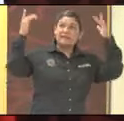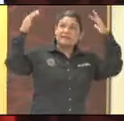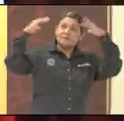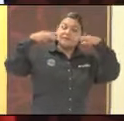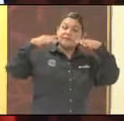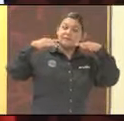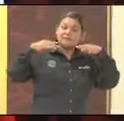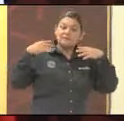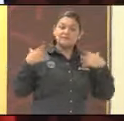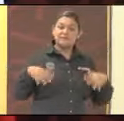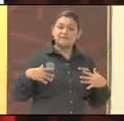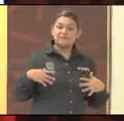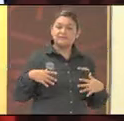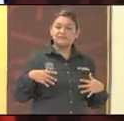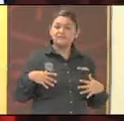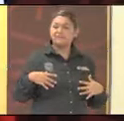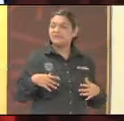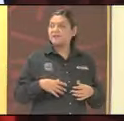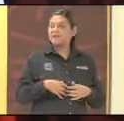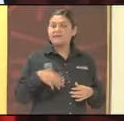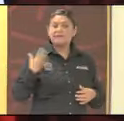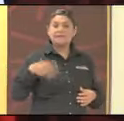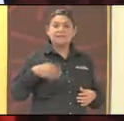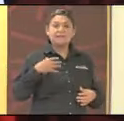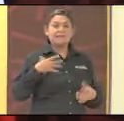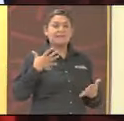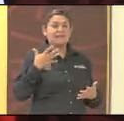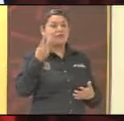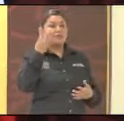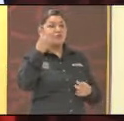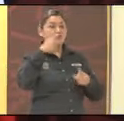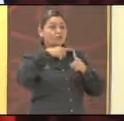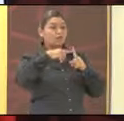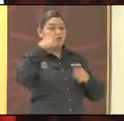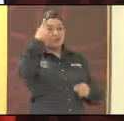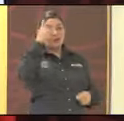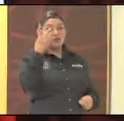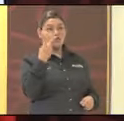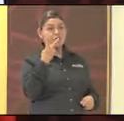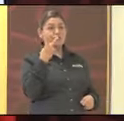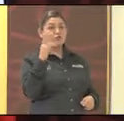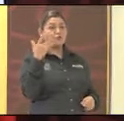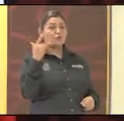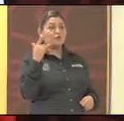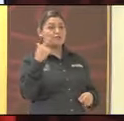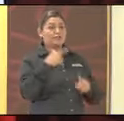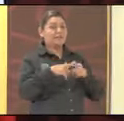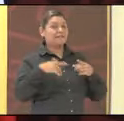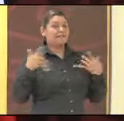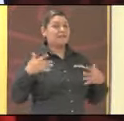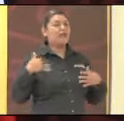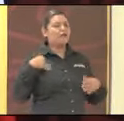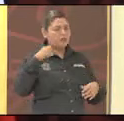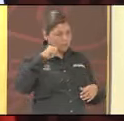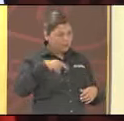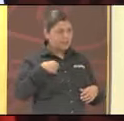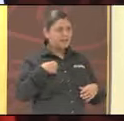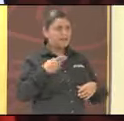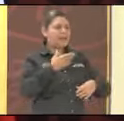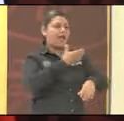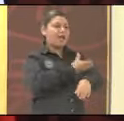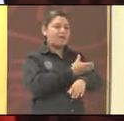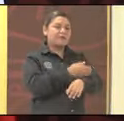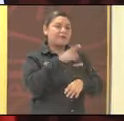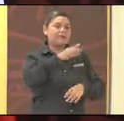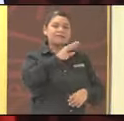el... Se aventó fácil 2 horas y media ahí, y pues nosotros también acompañando a las madrecitas